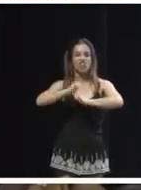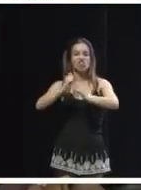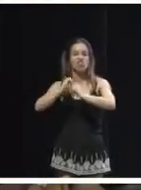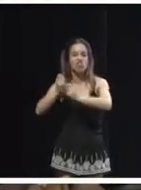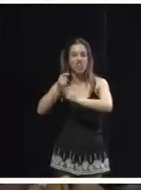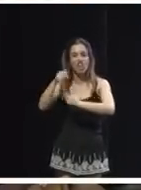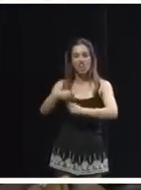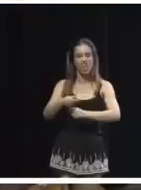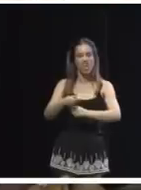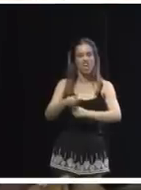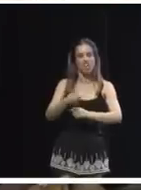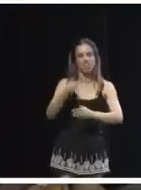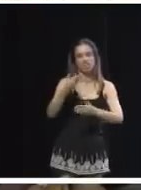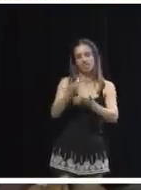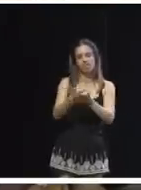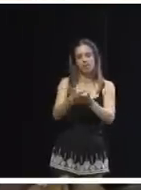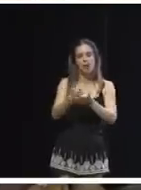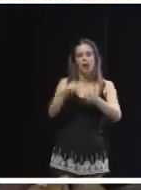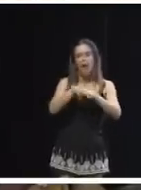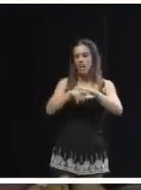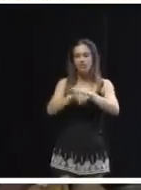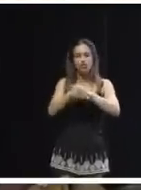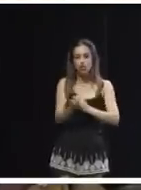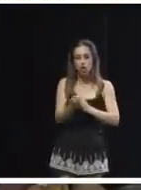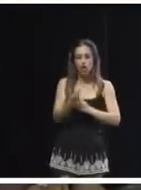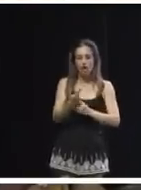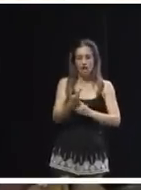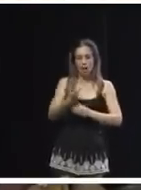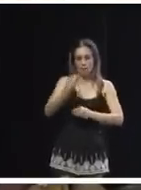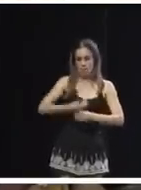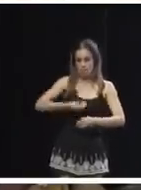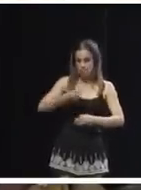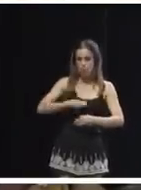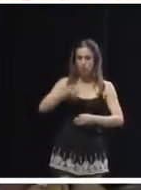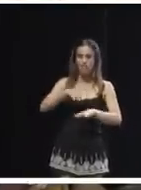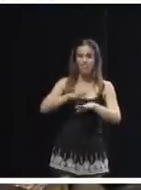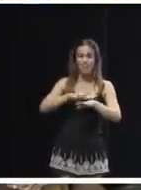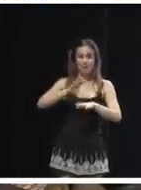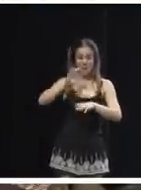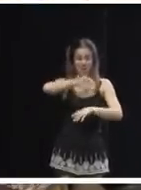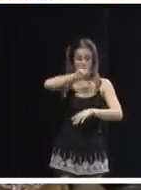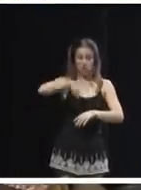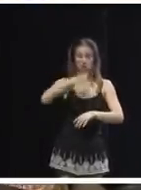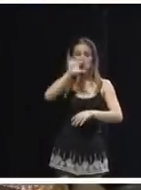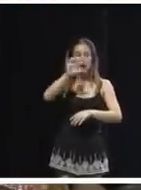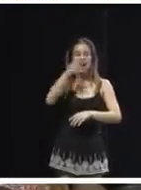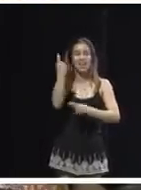andaluces y las andaluzas en nuestro país. Una empresa que era pública, que era de todos y de